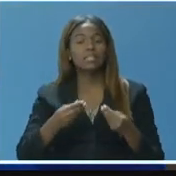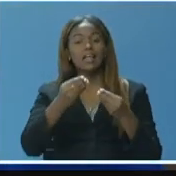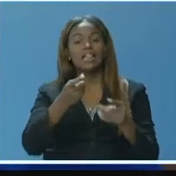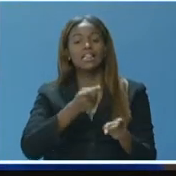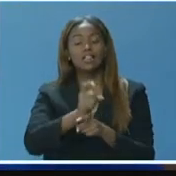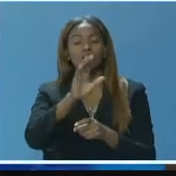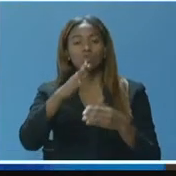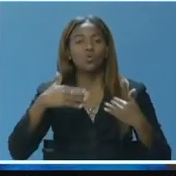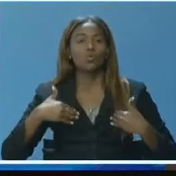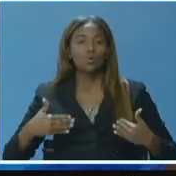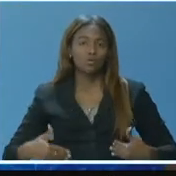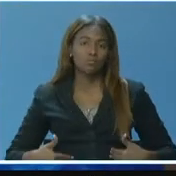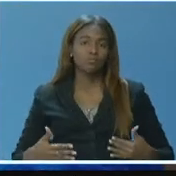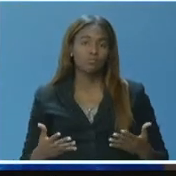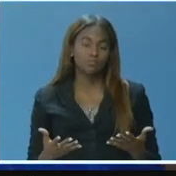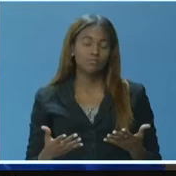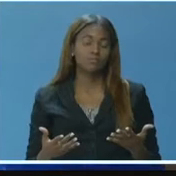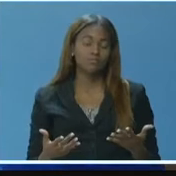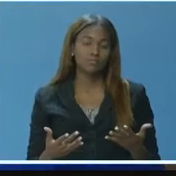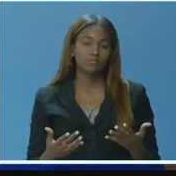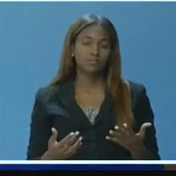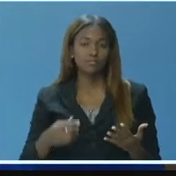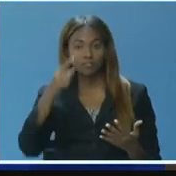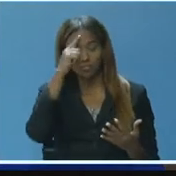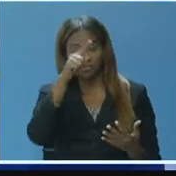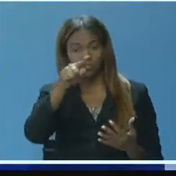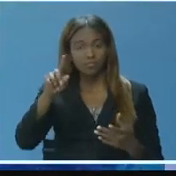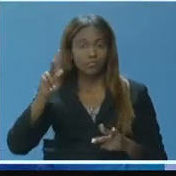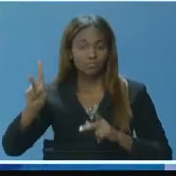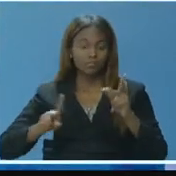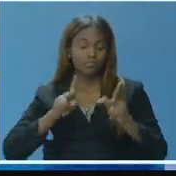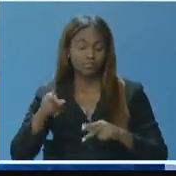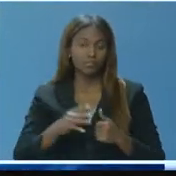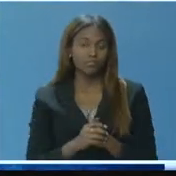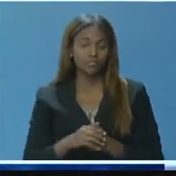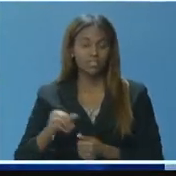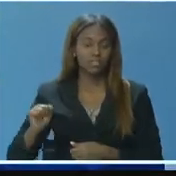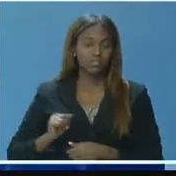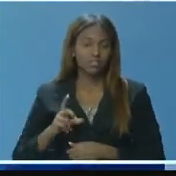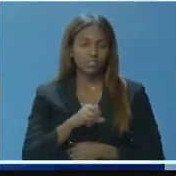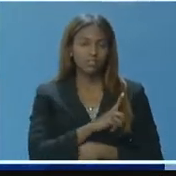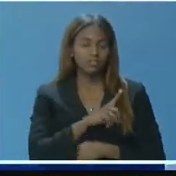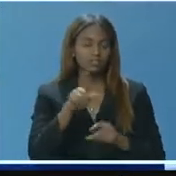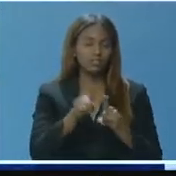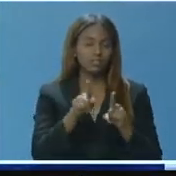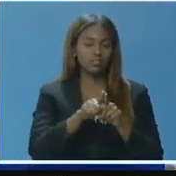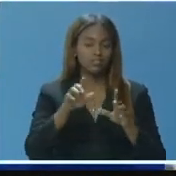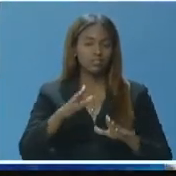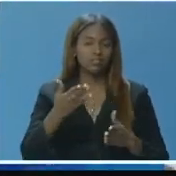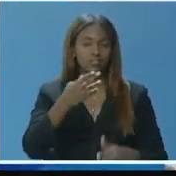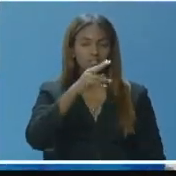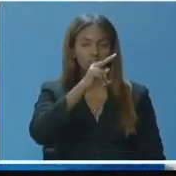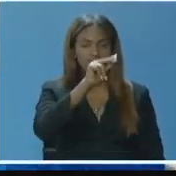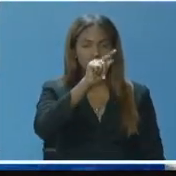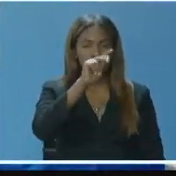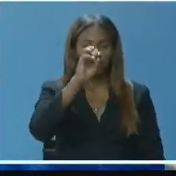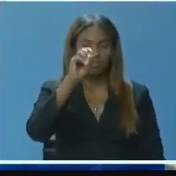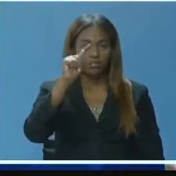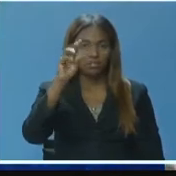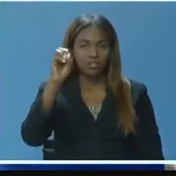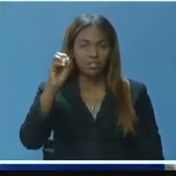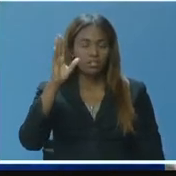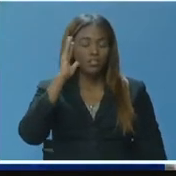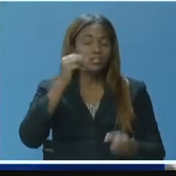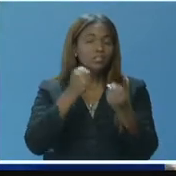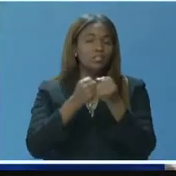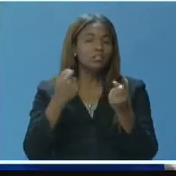cuerpo, se hace un daño a los individuos. El senador, también conocido en el mundo artístico como El Torito, refiere que apoya